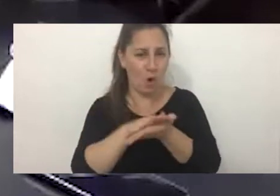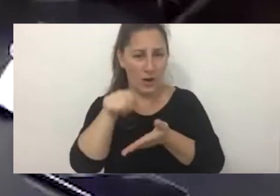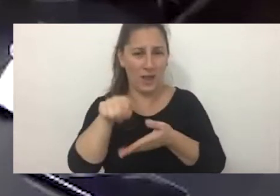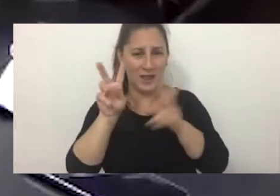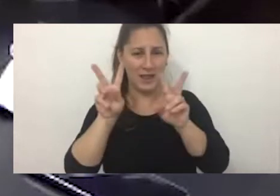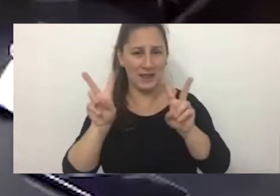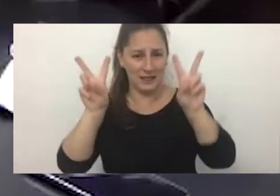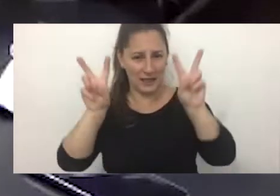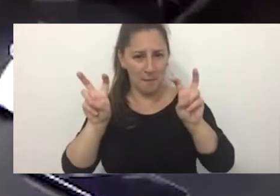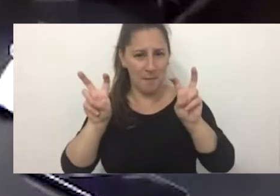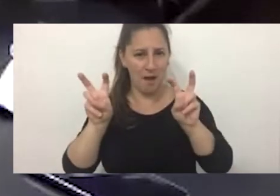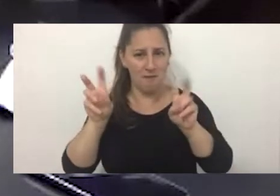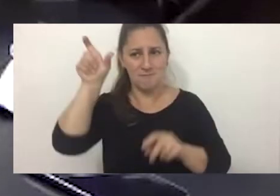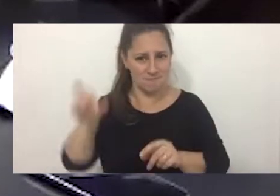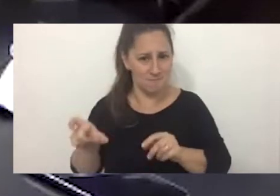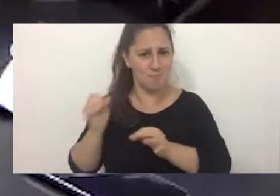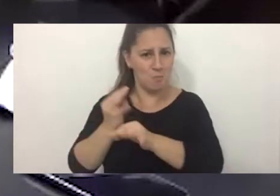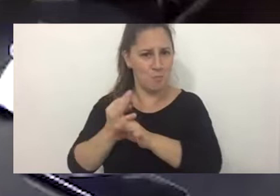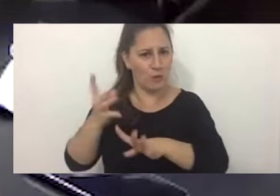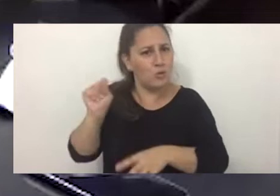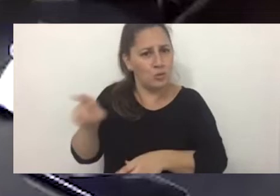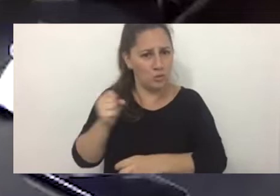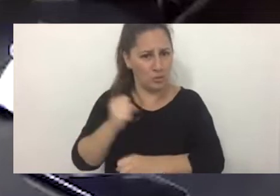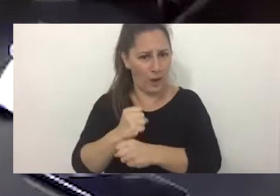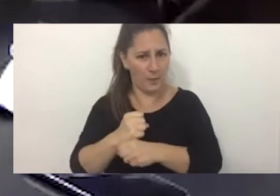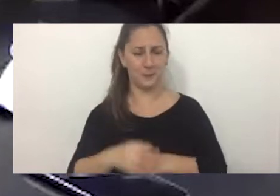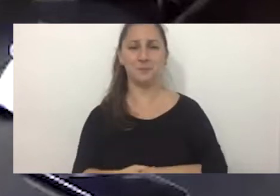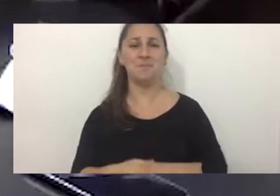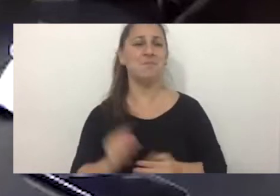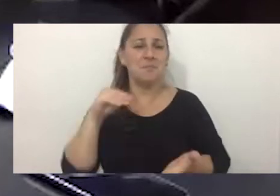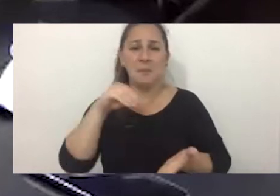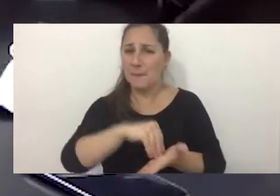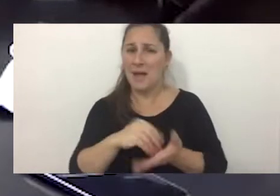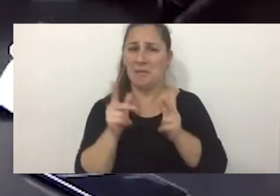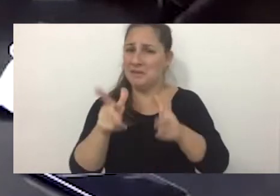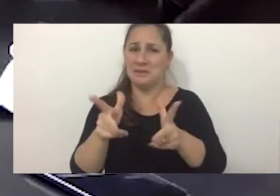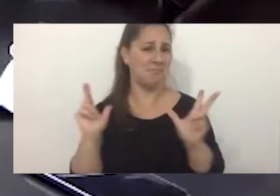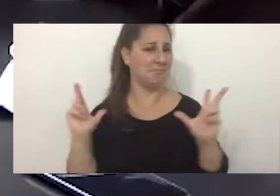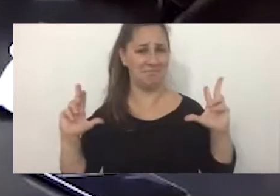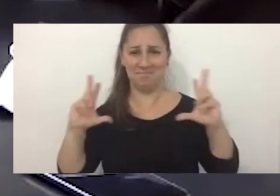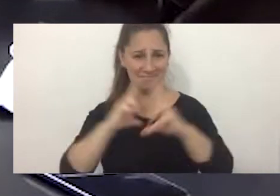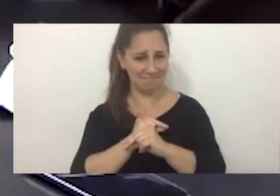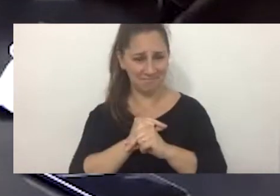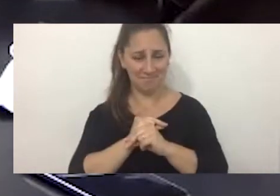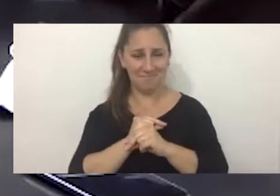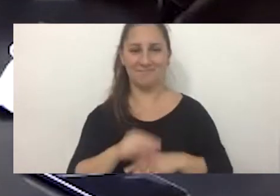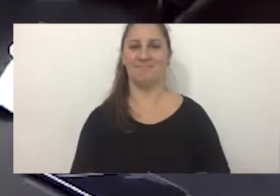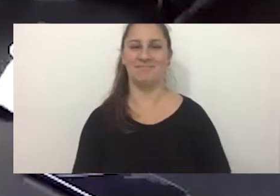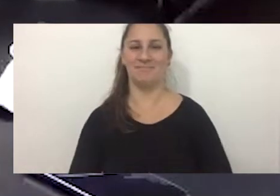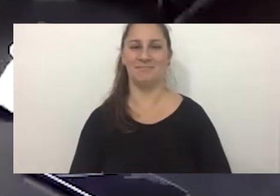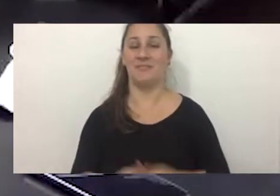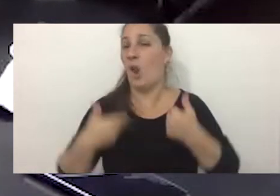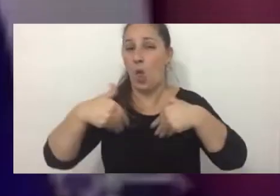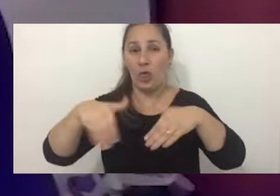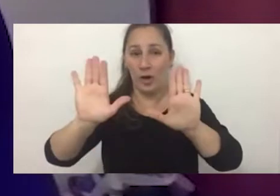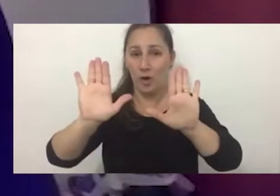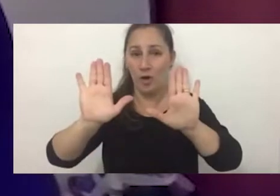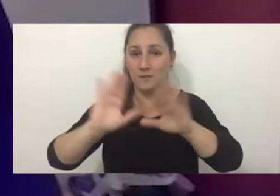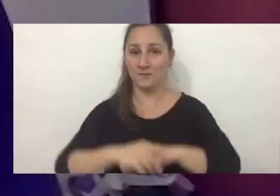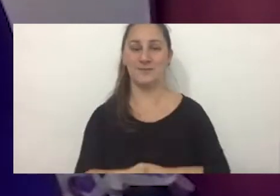en domicilio, con lo cual le podrá dar esa otra mirada del que está todos los días